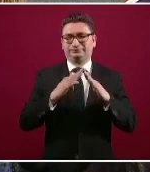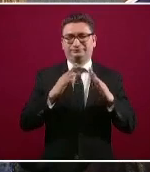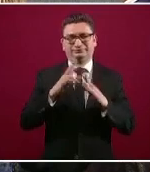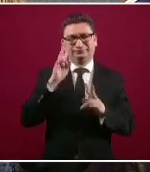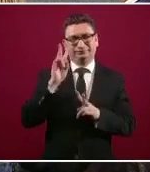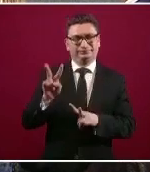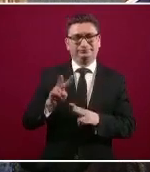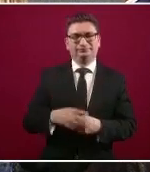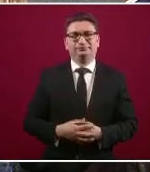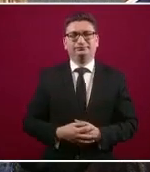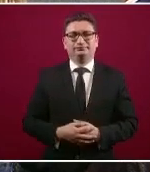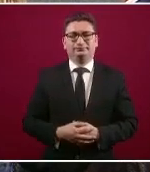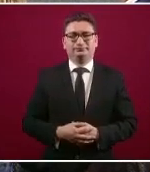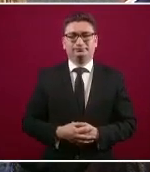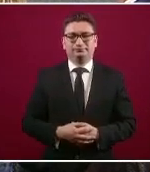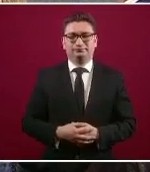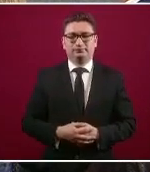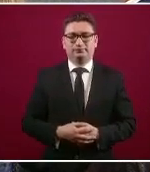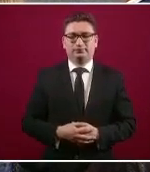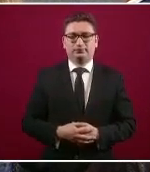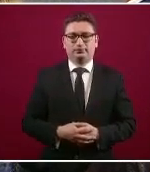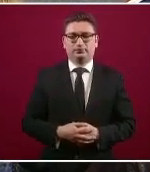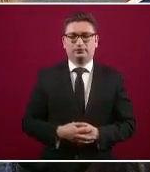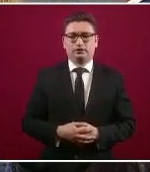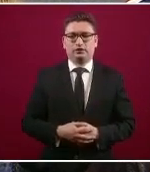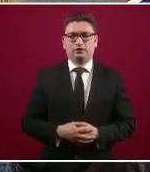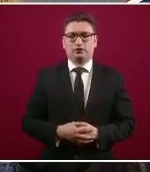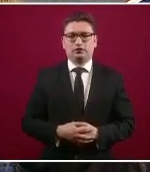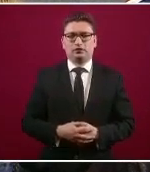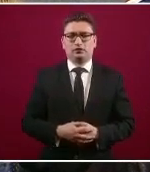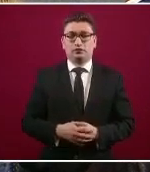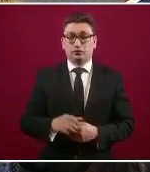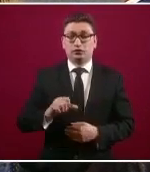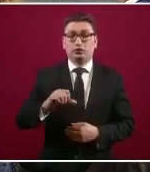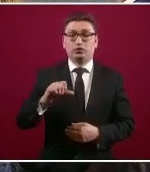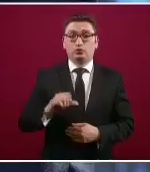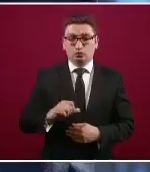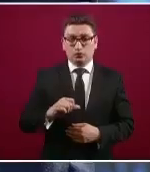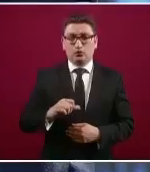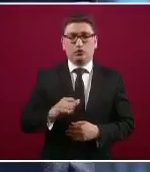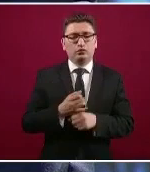casa. Hoy vamos a saber sobre el uso del suelo,